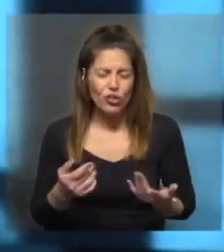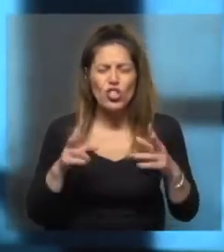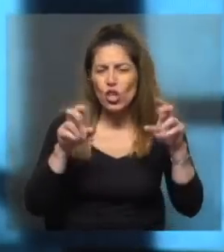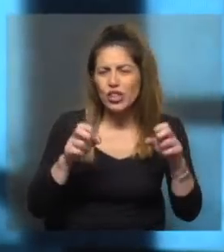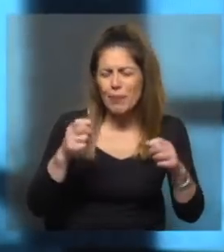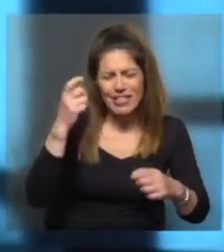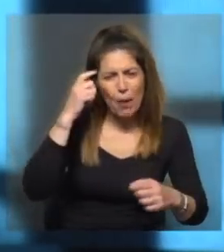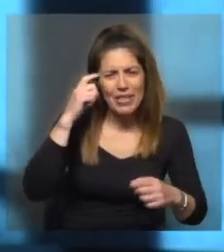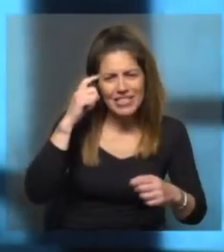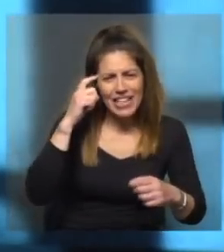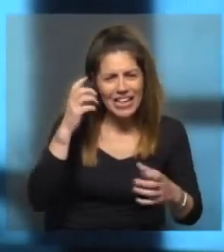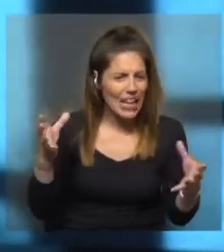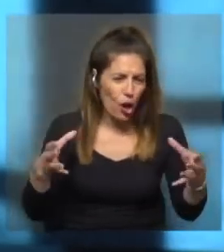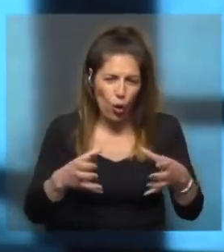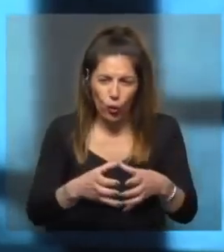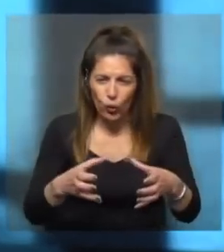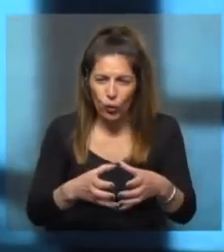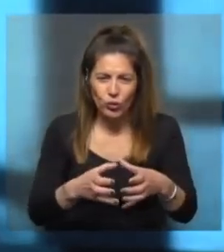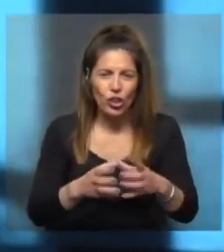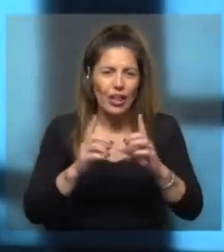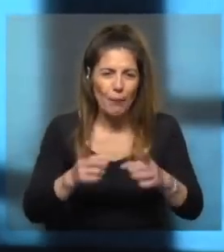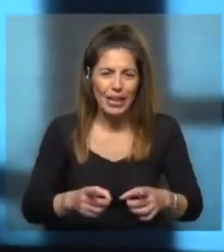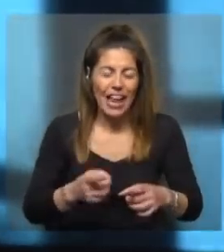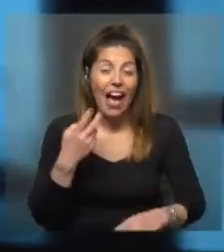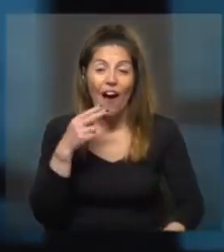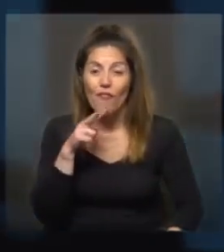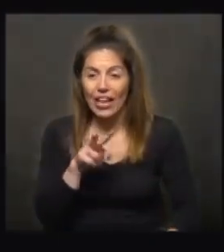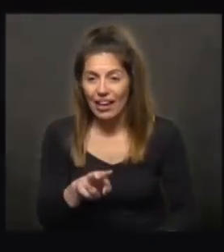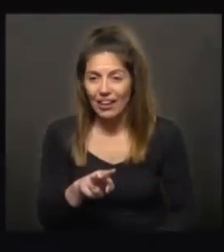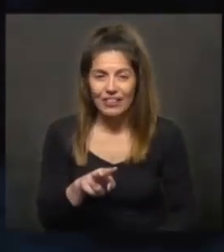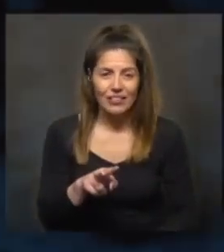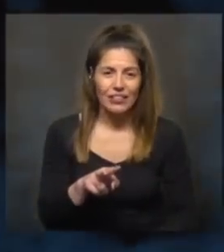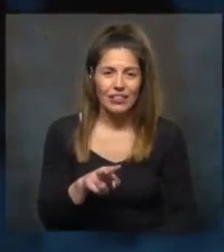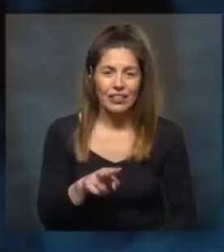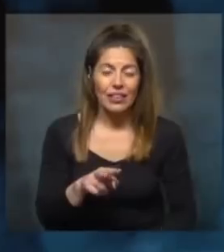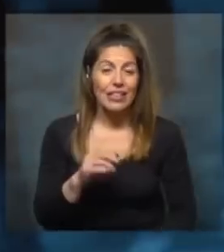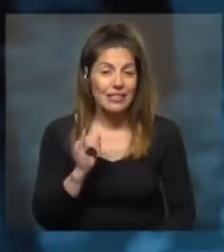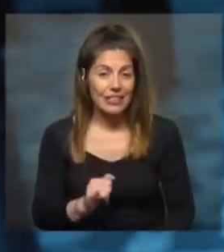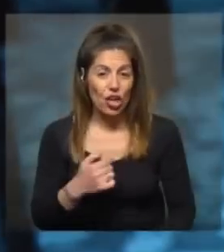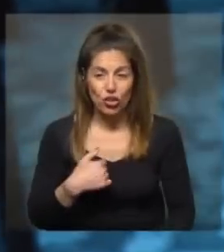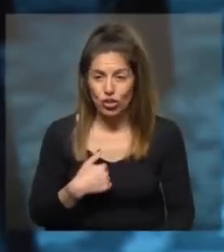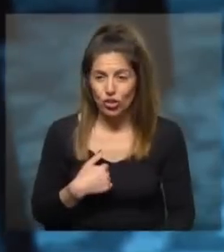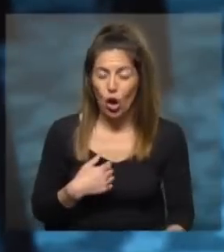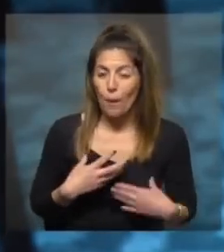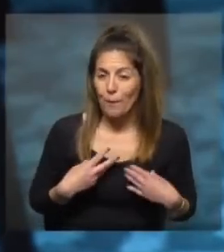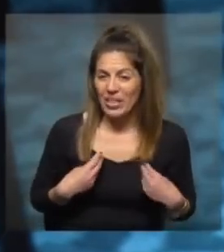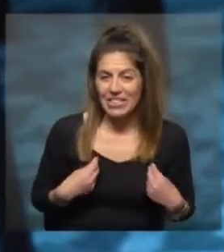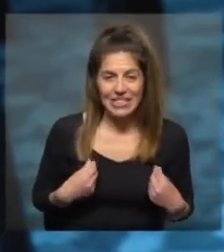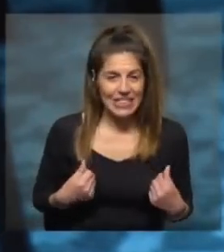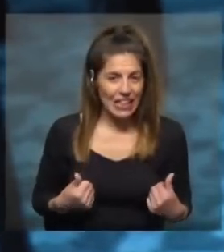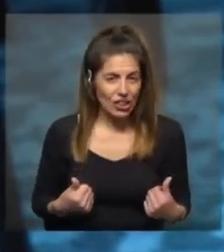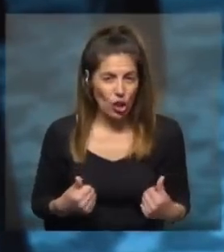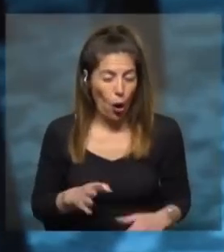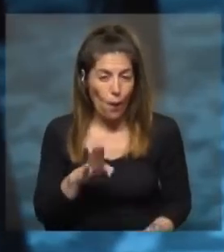en conjunto colectivamente a ver por supuesto yo me siento absolutamente